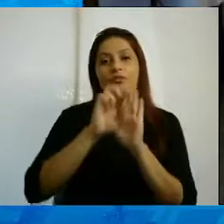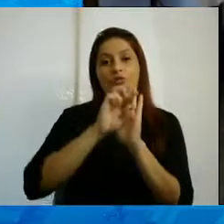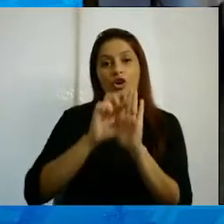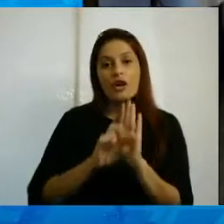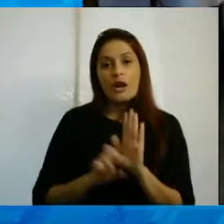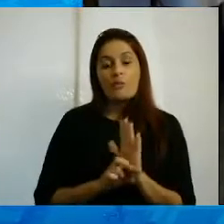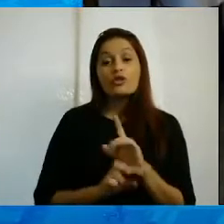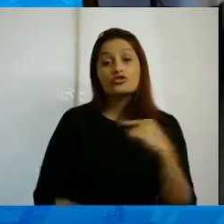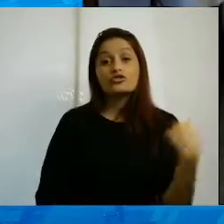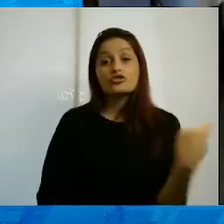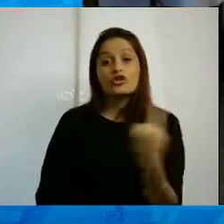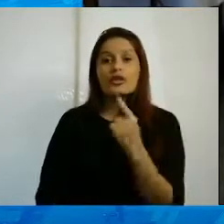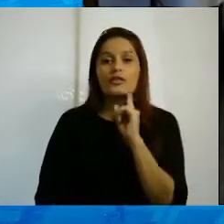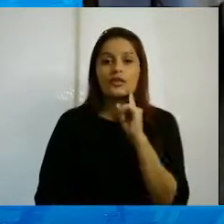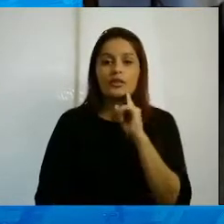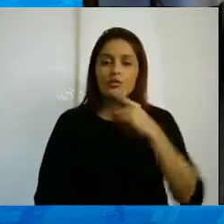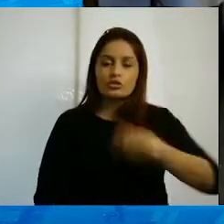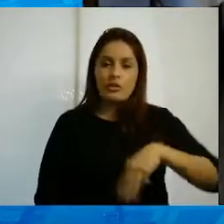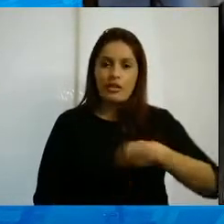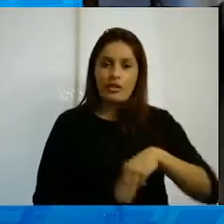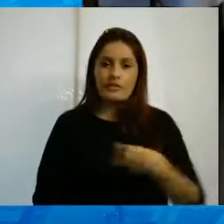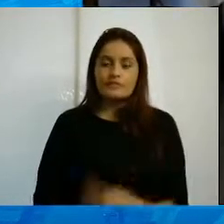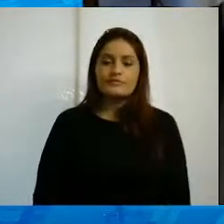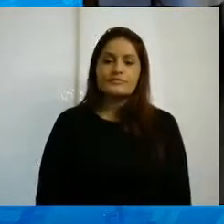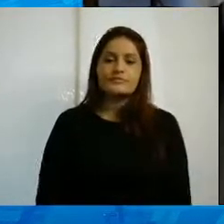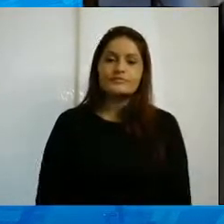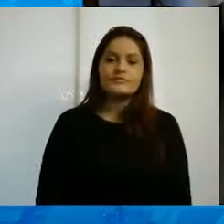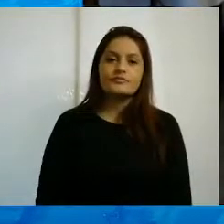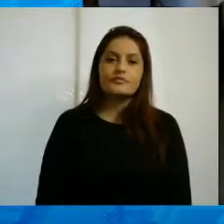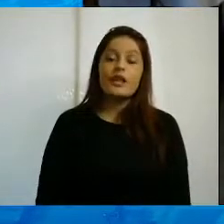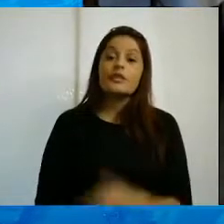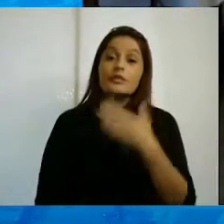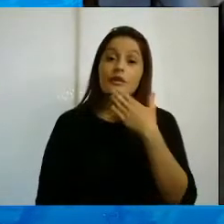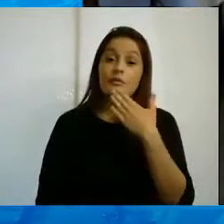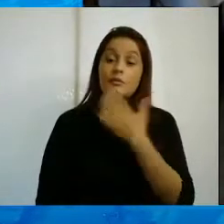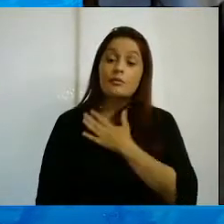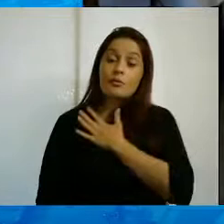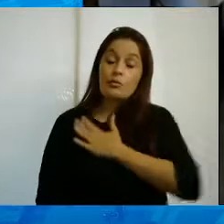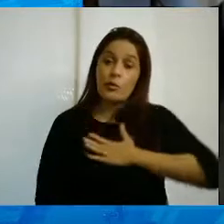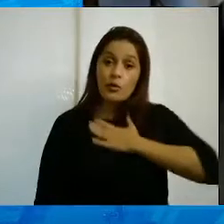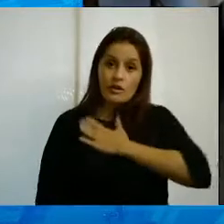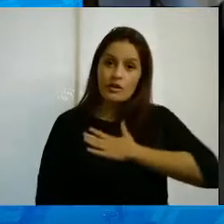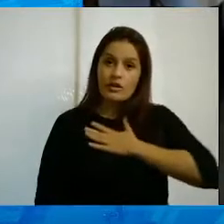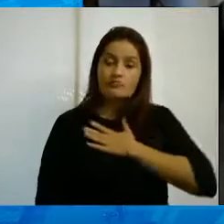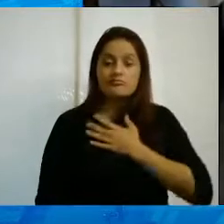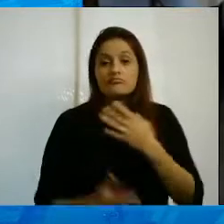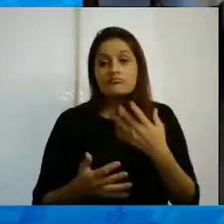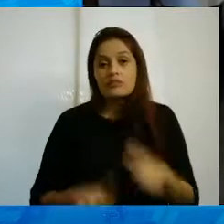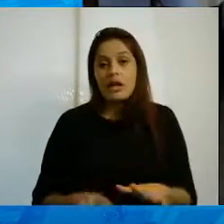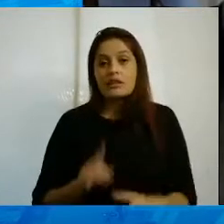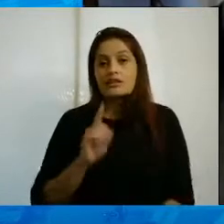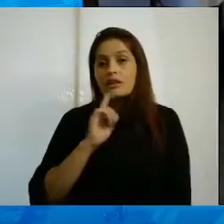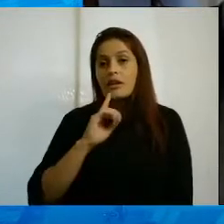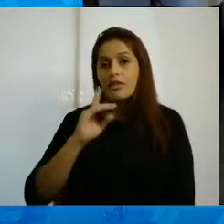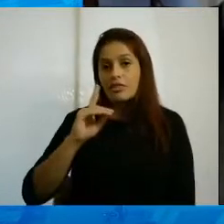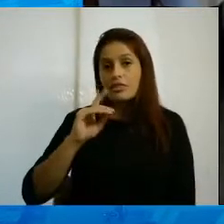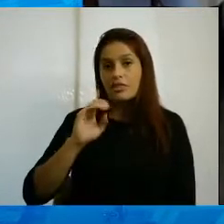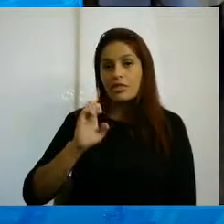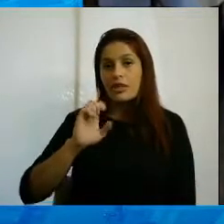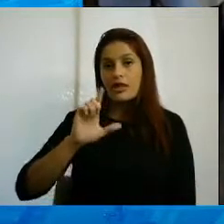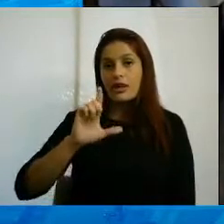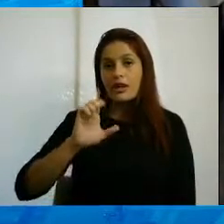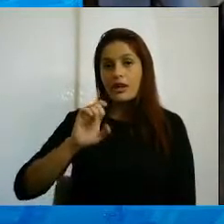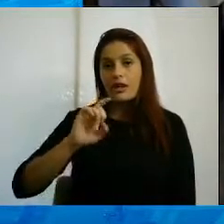nosotros tenemos como municipalidad. También me gustaría, ya que está la delegada y